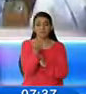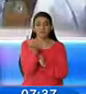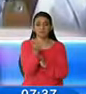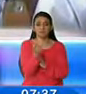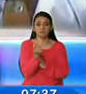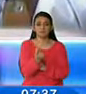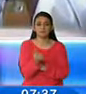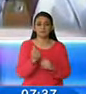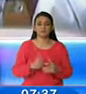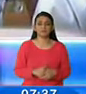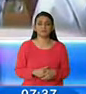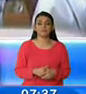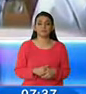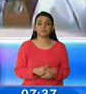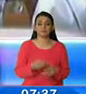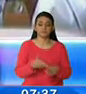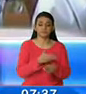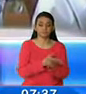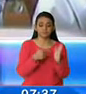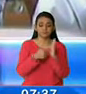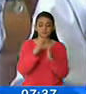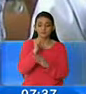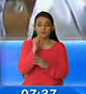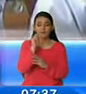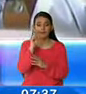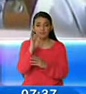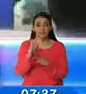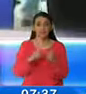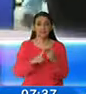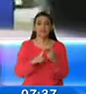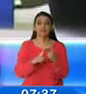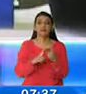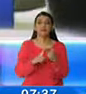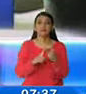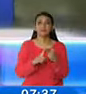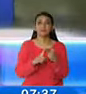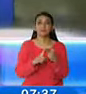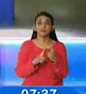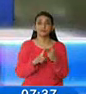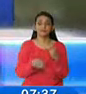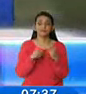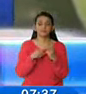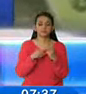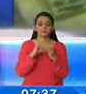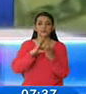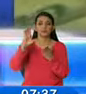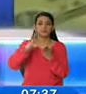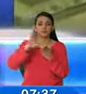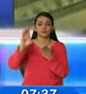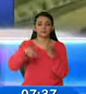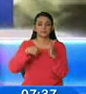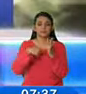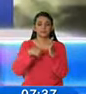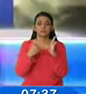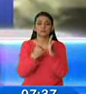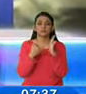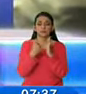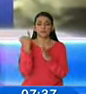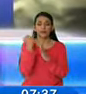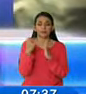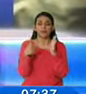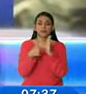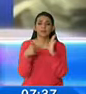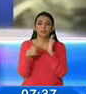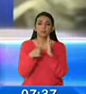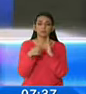Vamos a eliminar el anticipo de impuesto a la renta, el impuesto a la salida de divisas, el impuesto verde, el impuesto